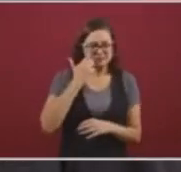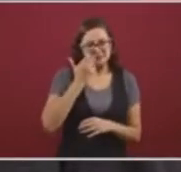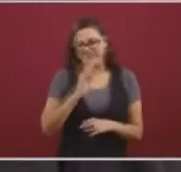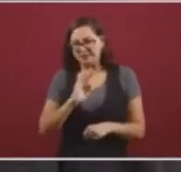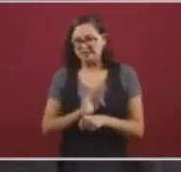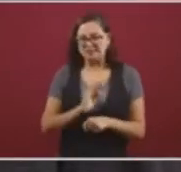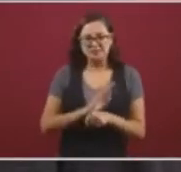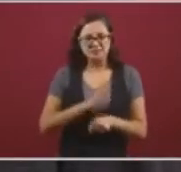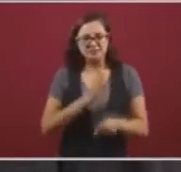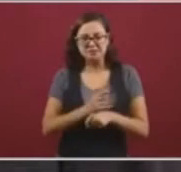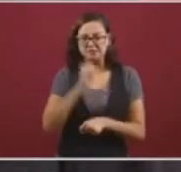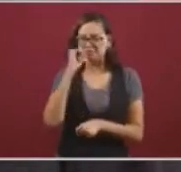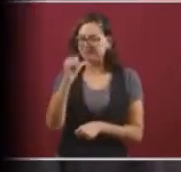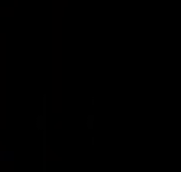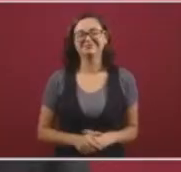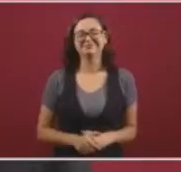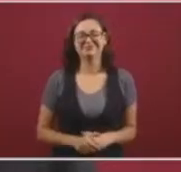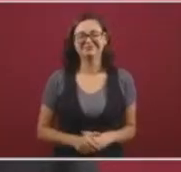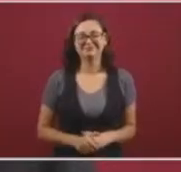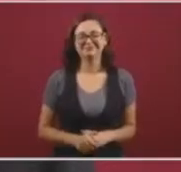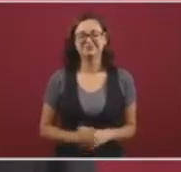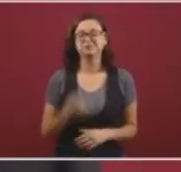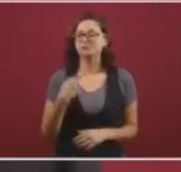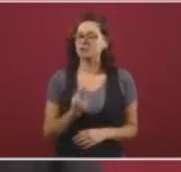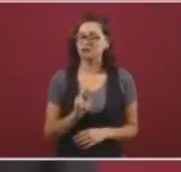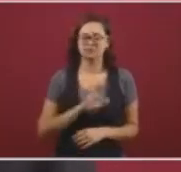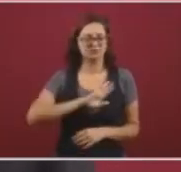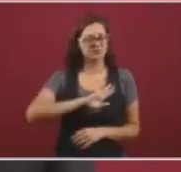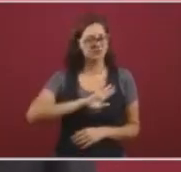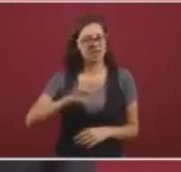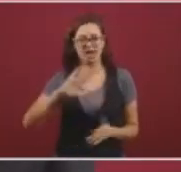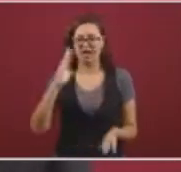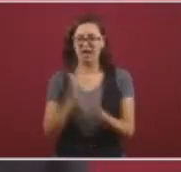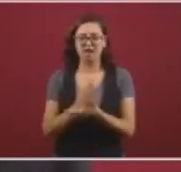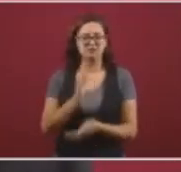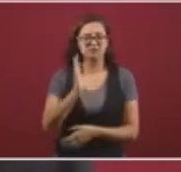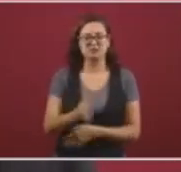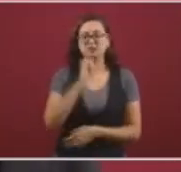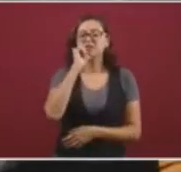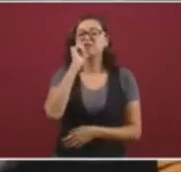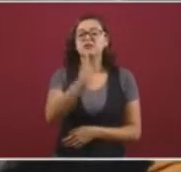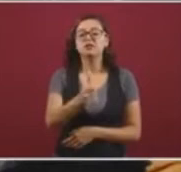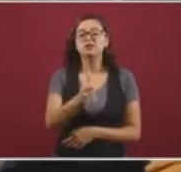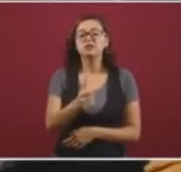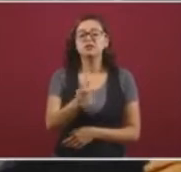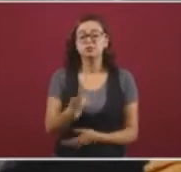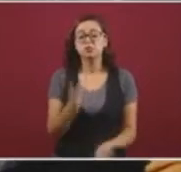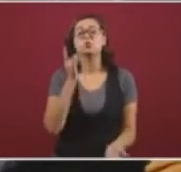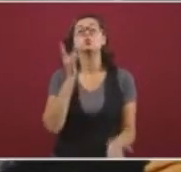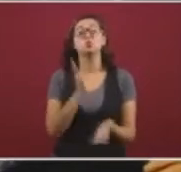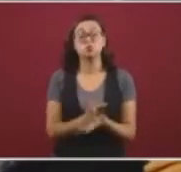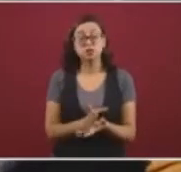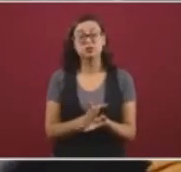para las autoridades. Ya no se acepta nada, es cosa nada más, eso sí,